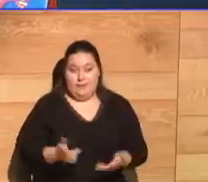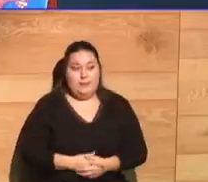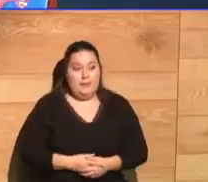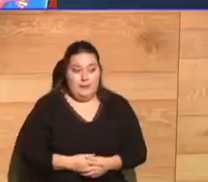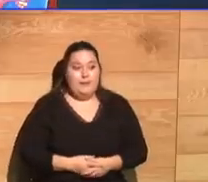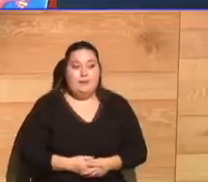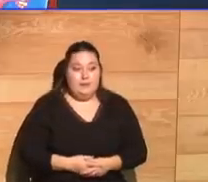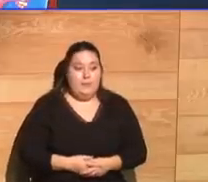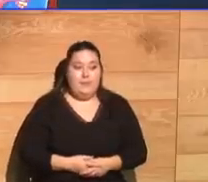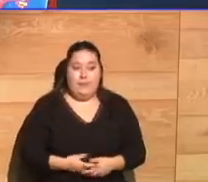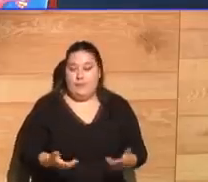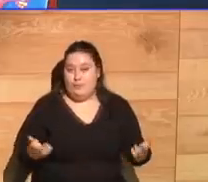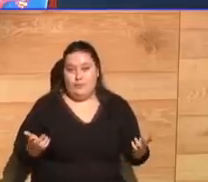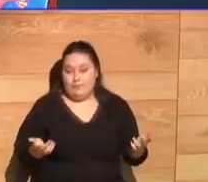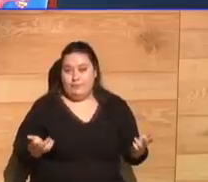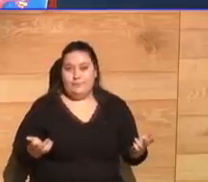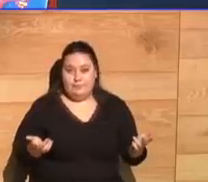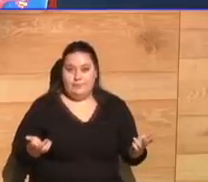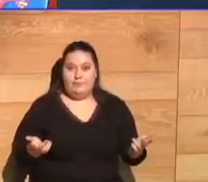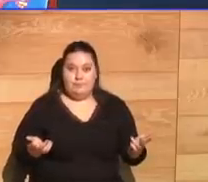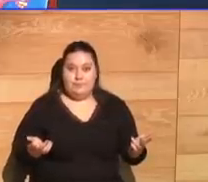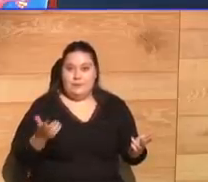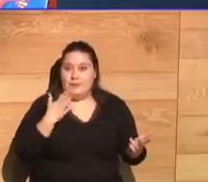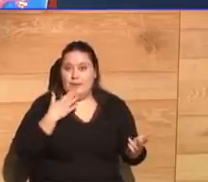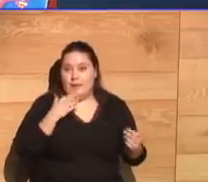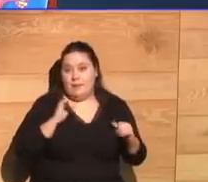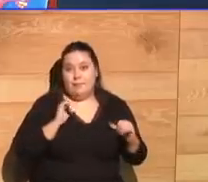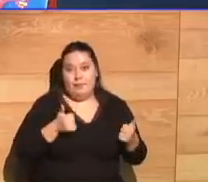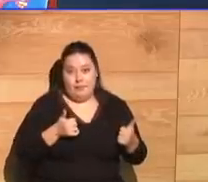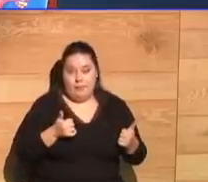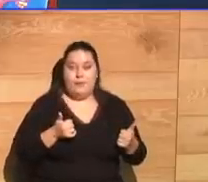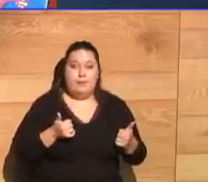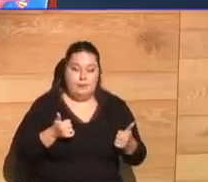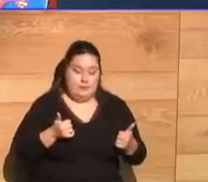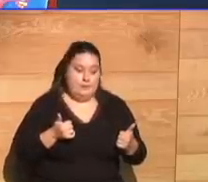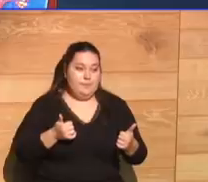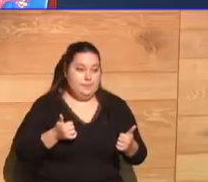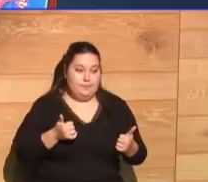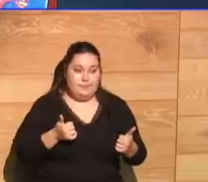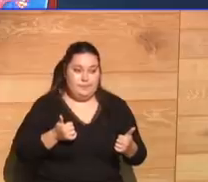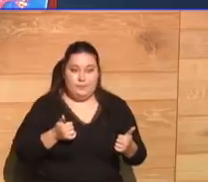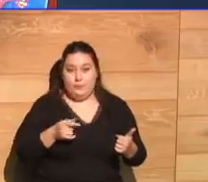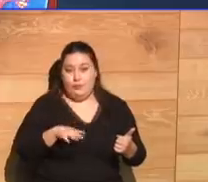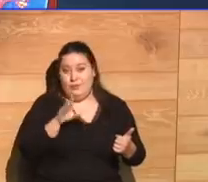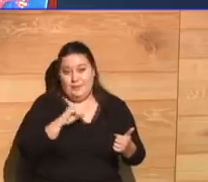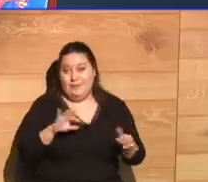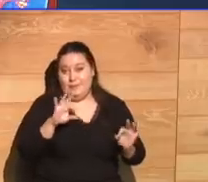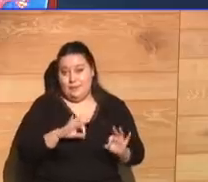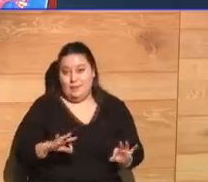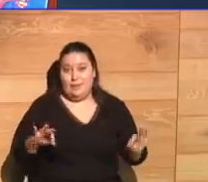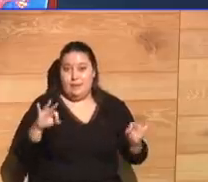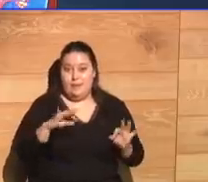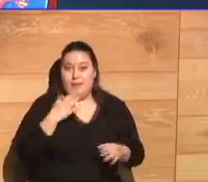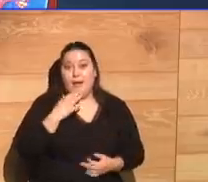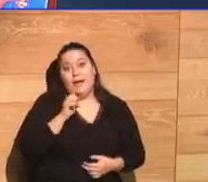edad tenías, claro? 9 años, bueno... Es la edad en la que uno empieza. Bueno, ¿no? Empieza sí, pero, a epifanearte, pero no, sabes, no entiendes nada. Sabes un poco más, a los 14